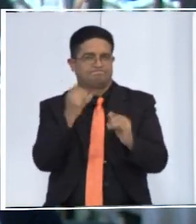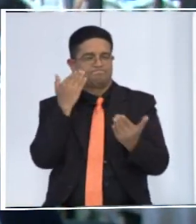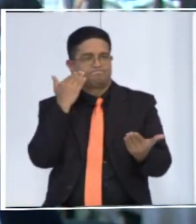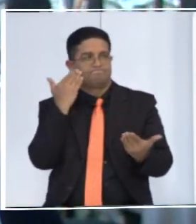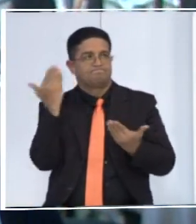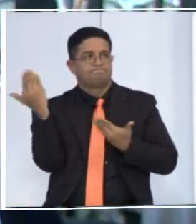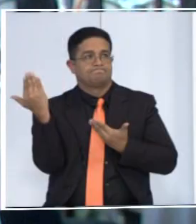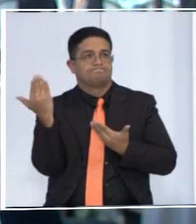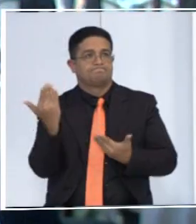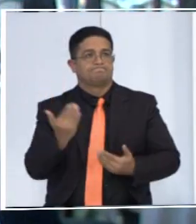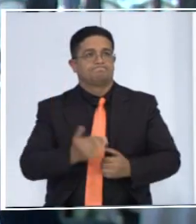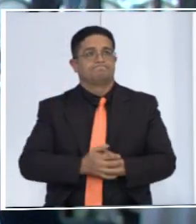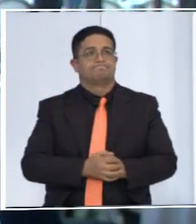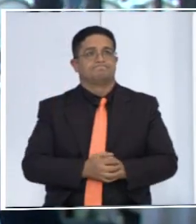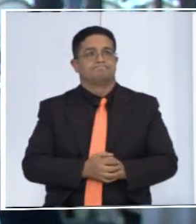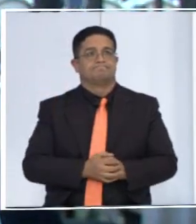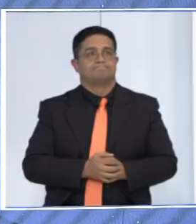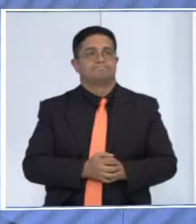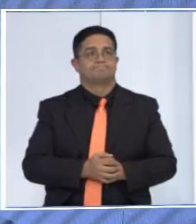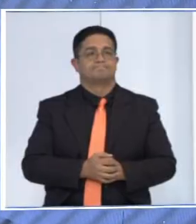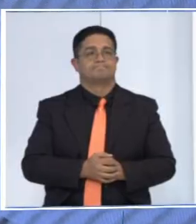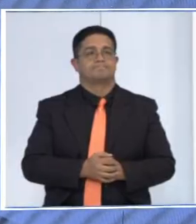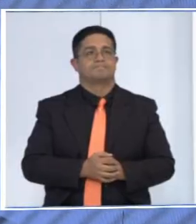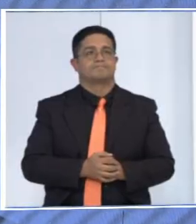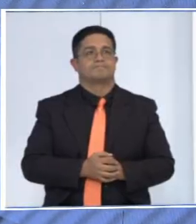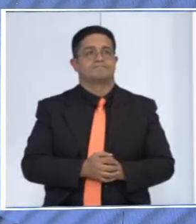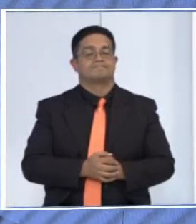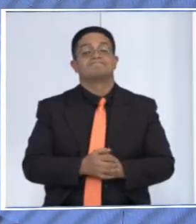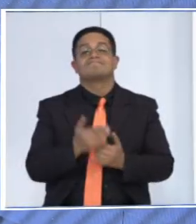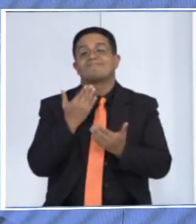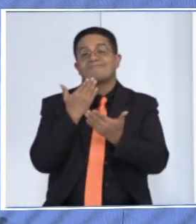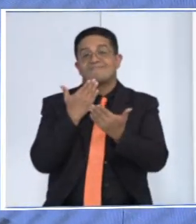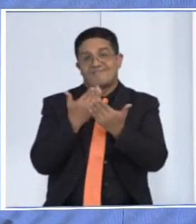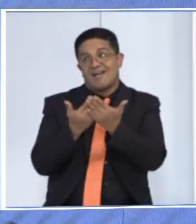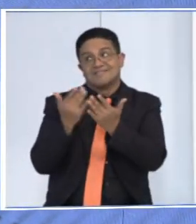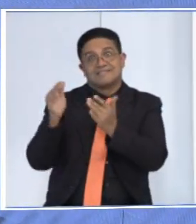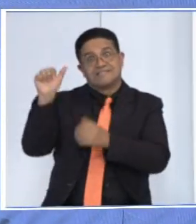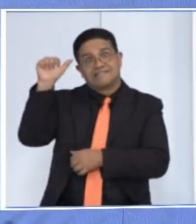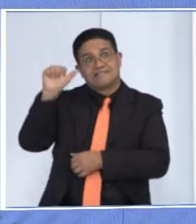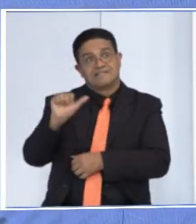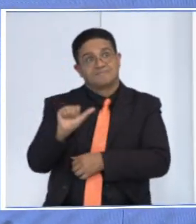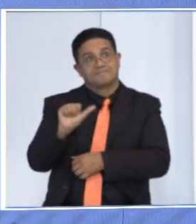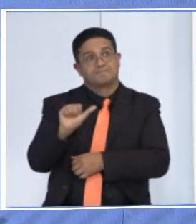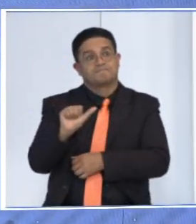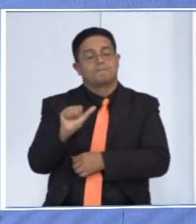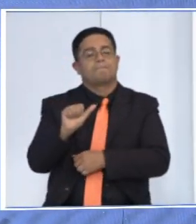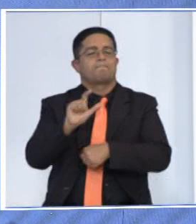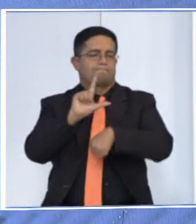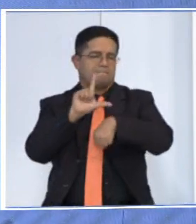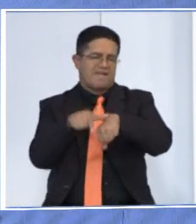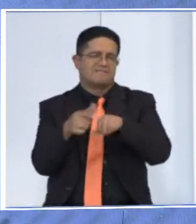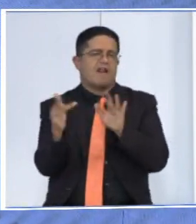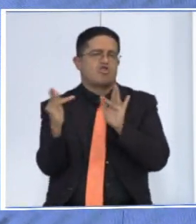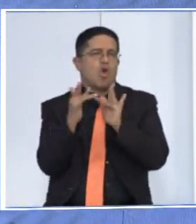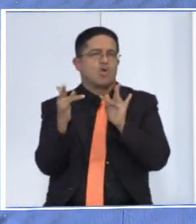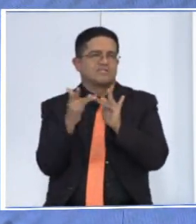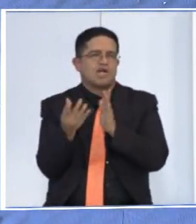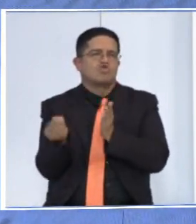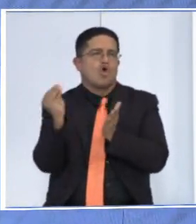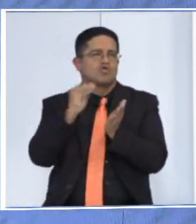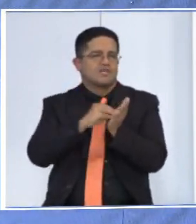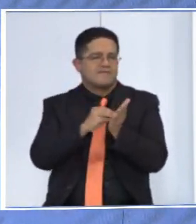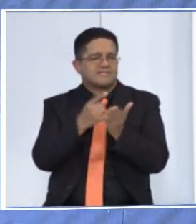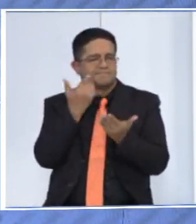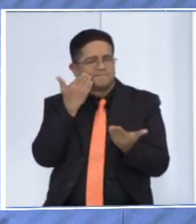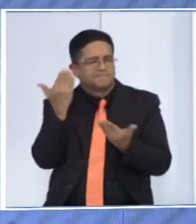retornamos el contacto contigo al estudio José Francisco Gracias por borde vamos a hacer más contactos contigo más adelante para que nos